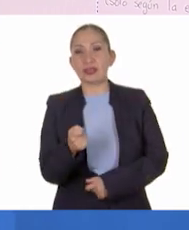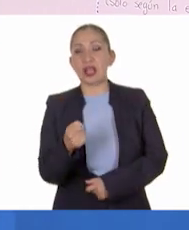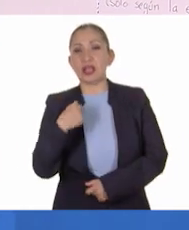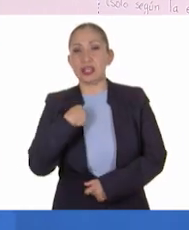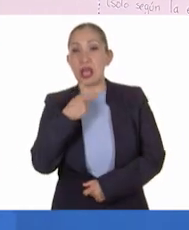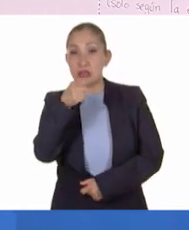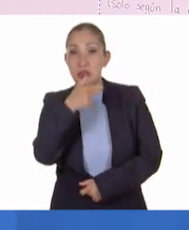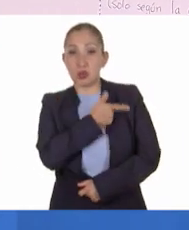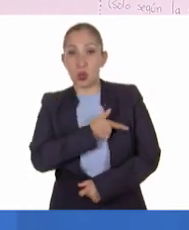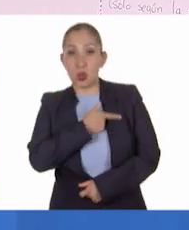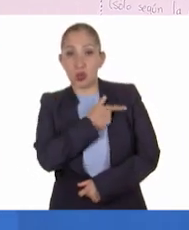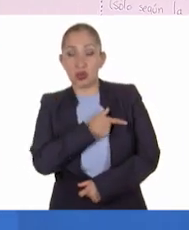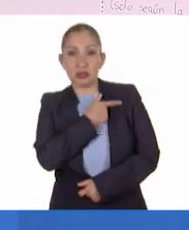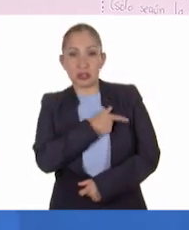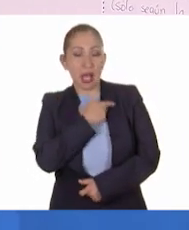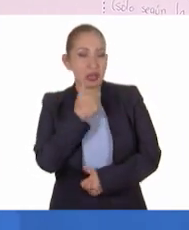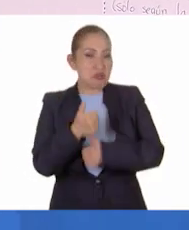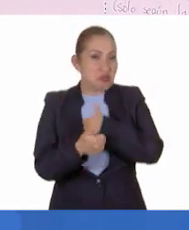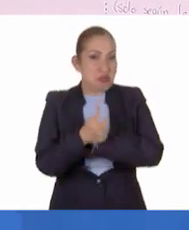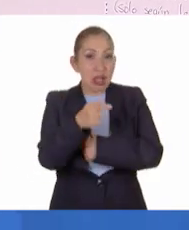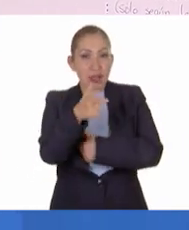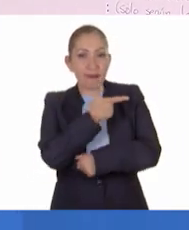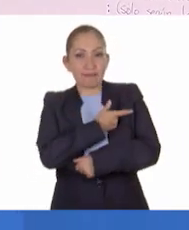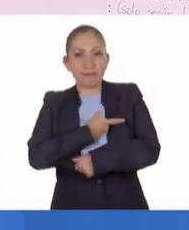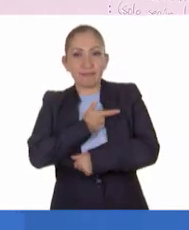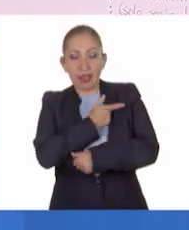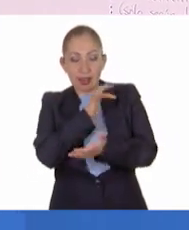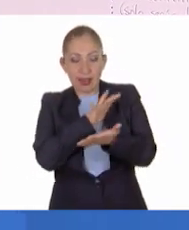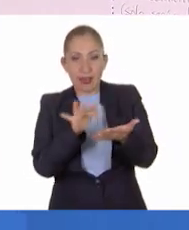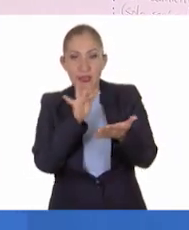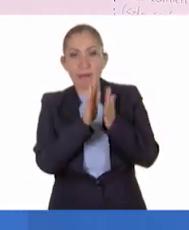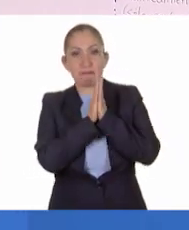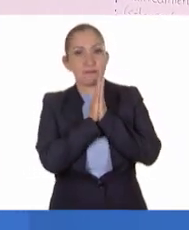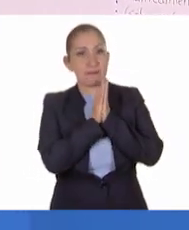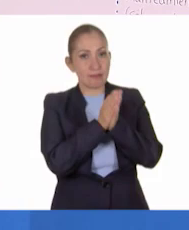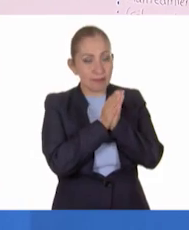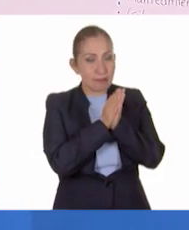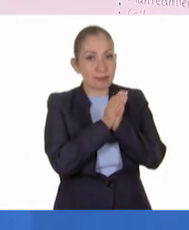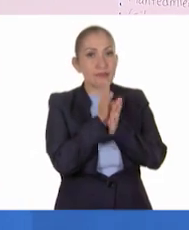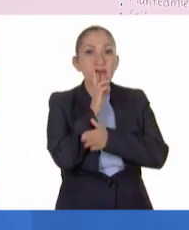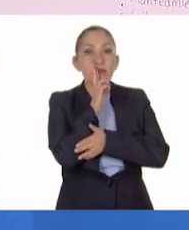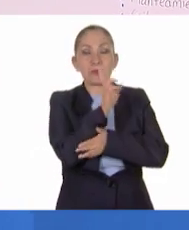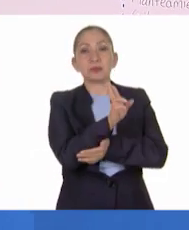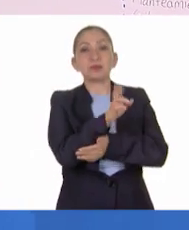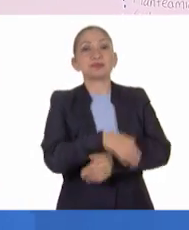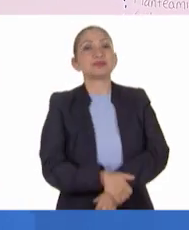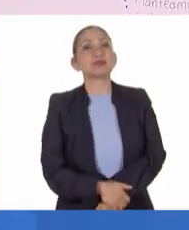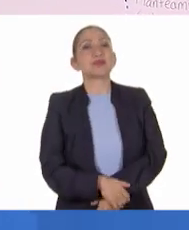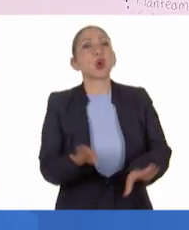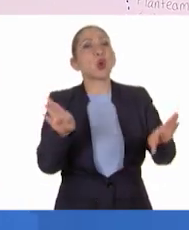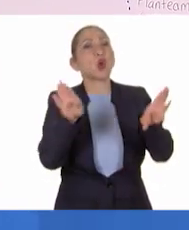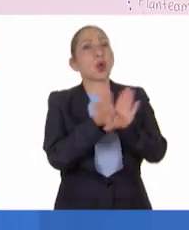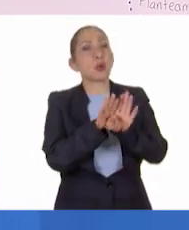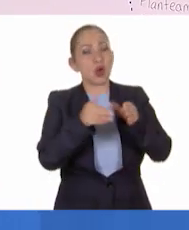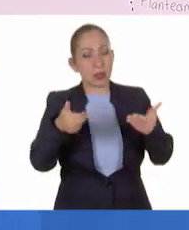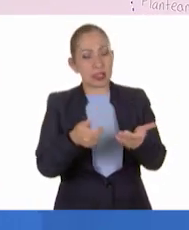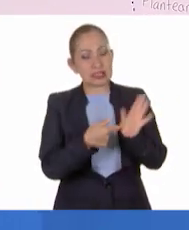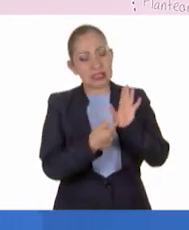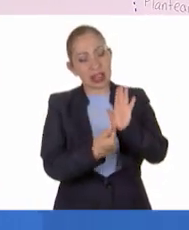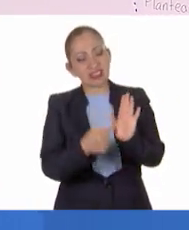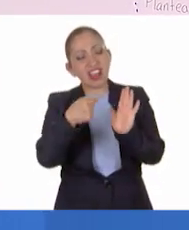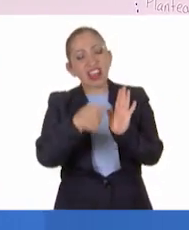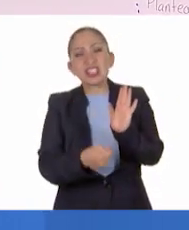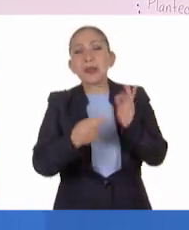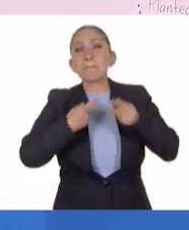que te encantan los retos y ya que te apasiona la literatura, por favor, responde. ¿Cómo se presenta a